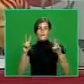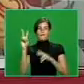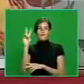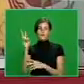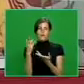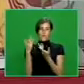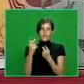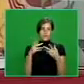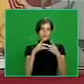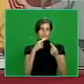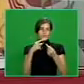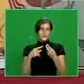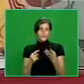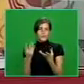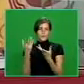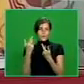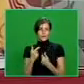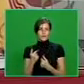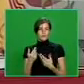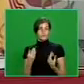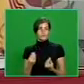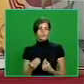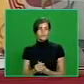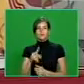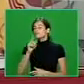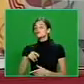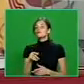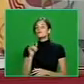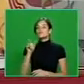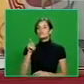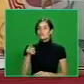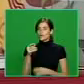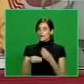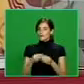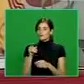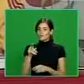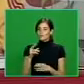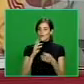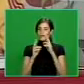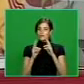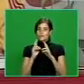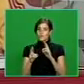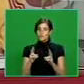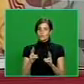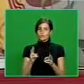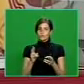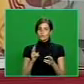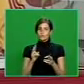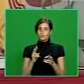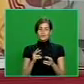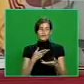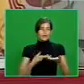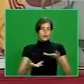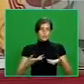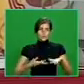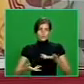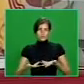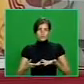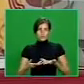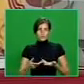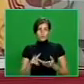muchas cosas incluyendo las tuyas de tus relacionamientos tus negocios y